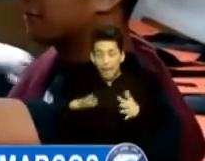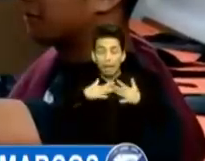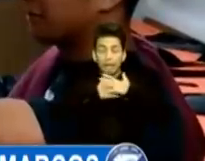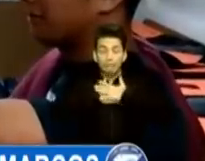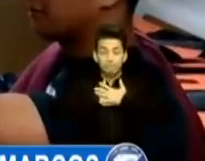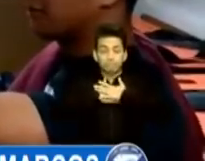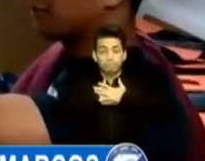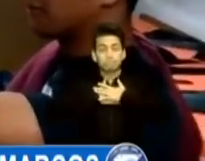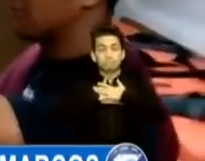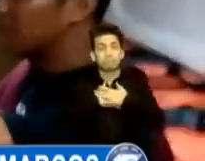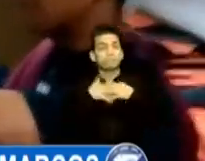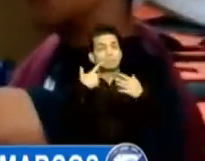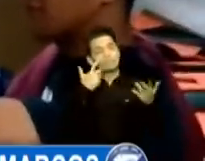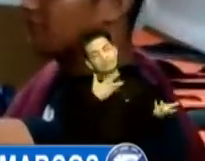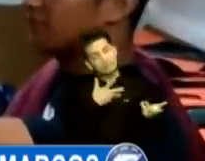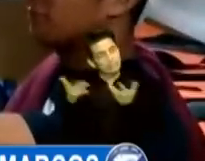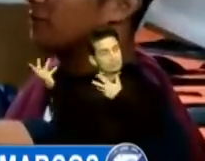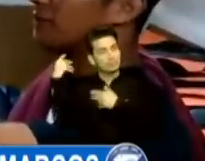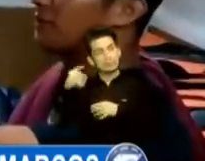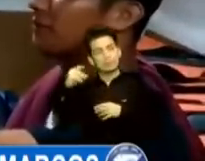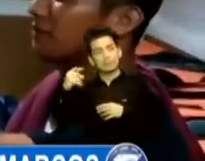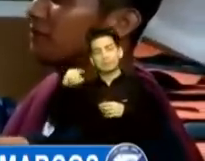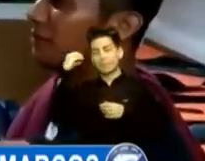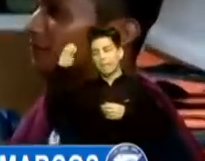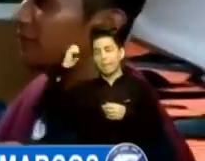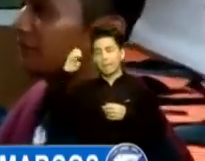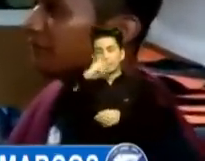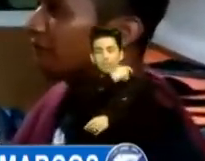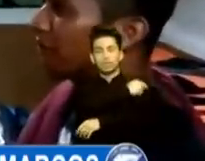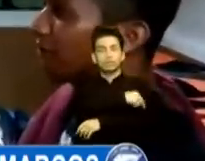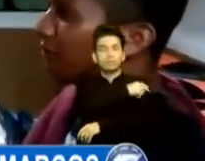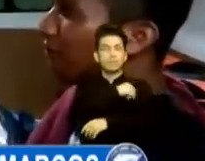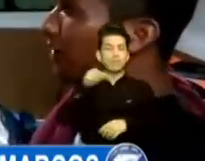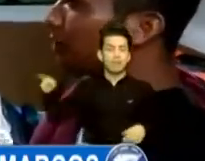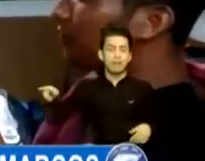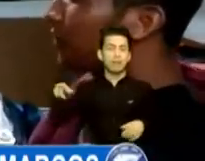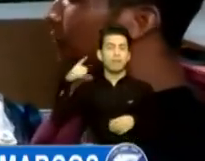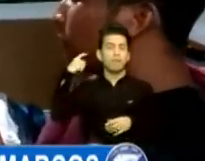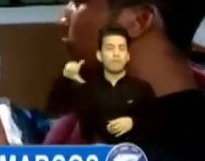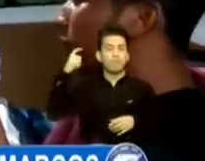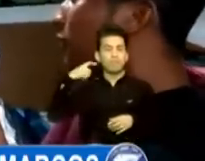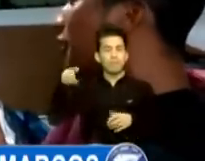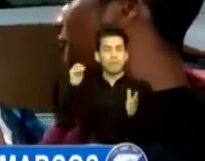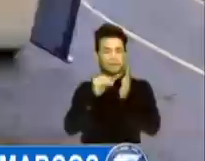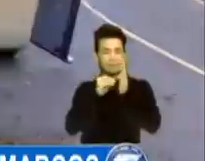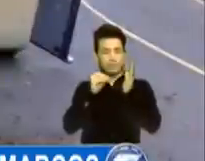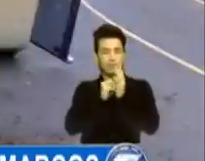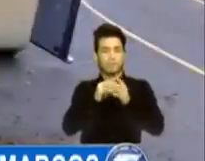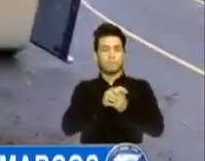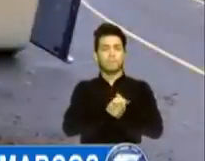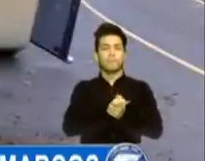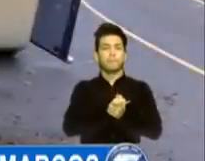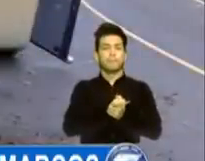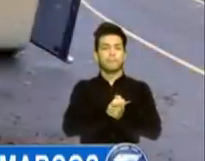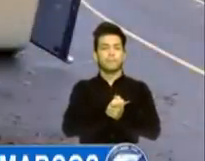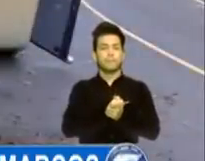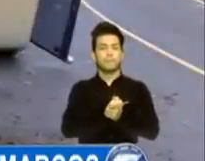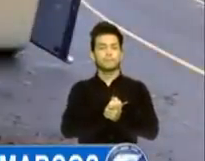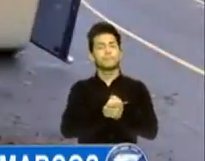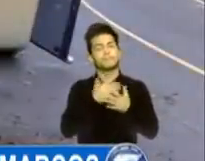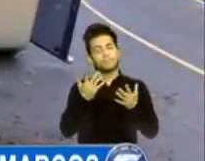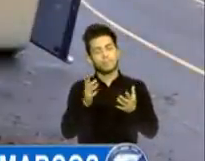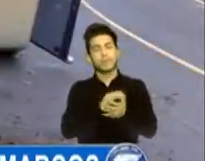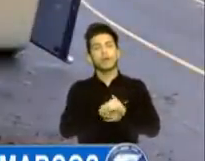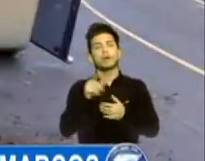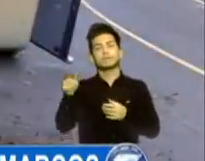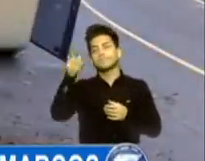auxilios lo trasladaron a la emergencia del Hospital Regional de Coatepeque, Quetzaltenango. Mientras en el